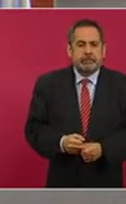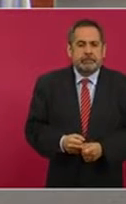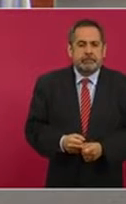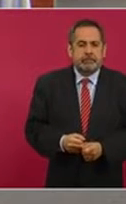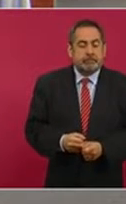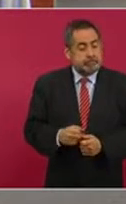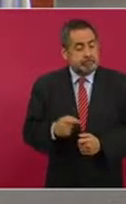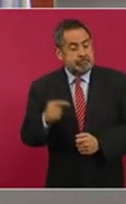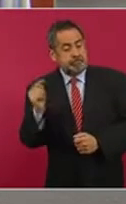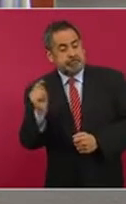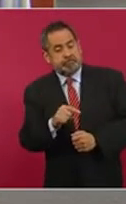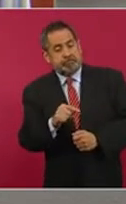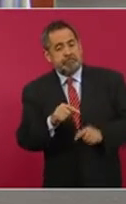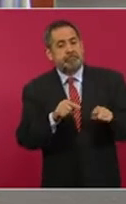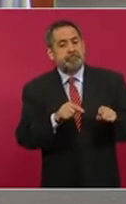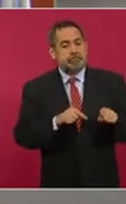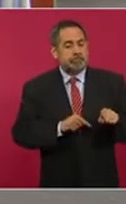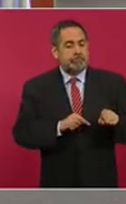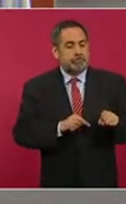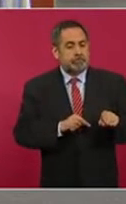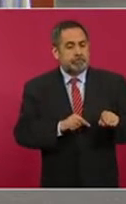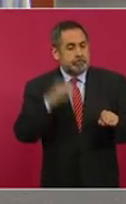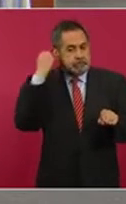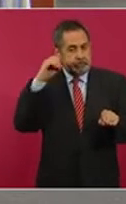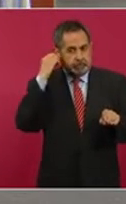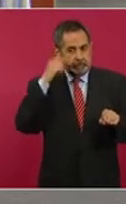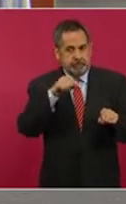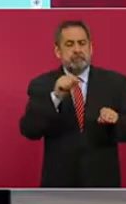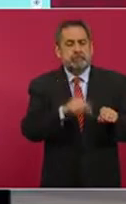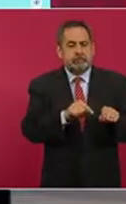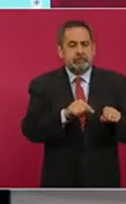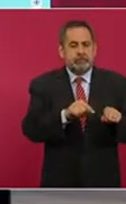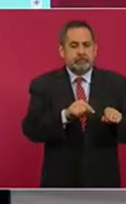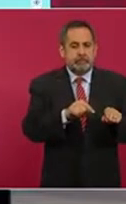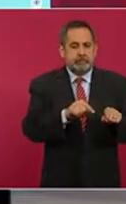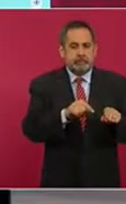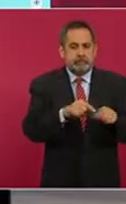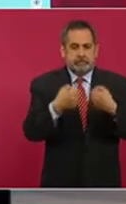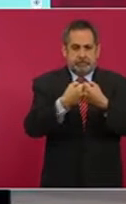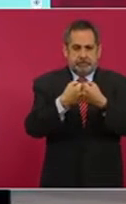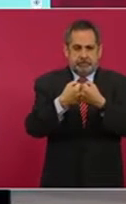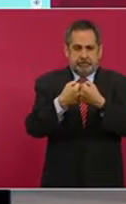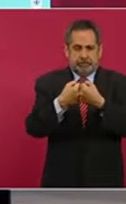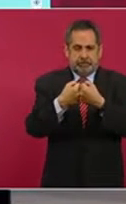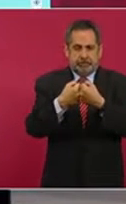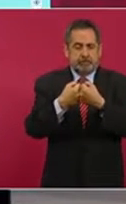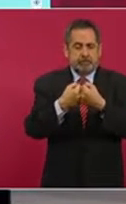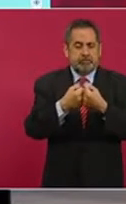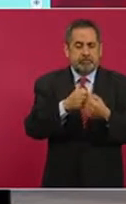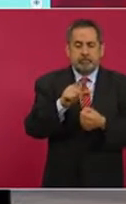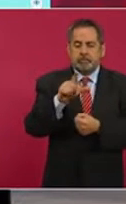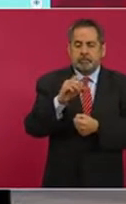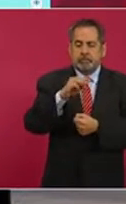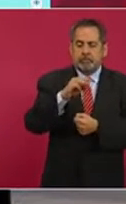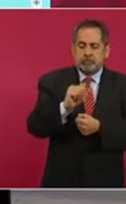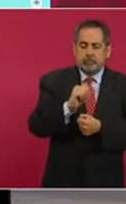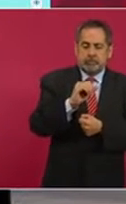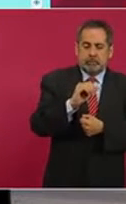Y aquí está Oaxaca, este es el límite de Oaxaca, Loma Bonita ya es